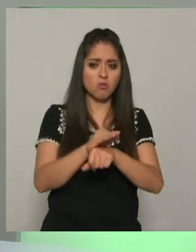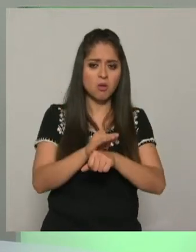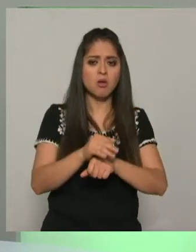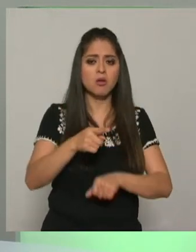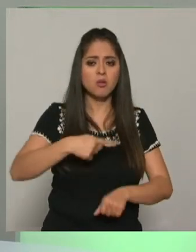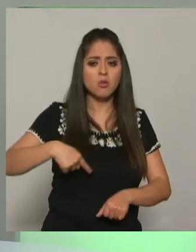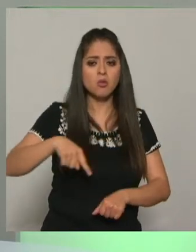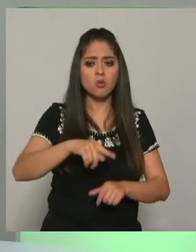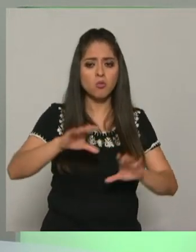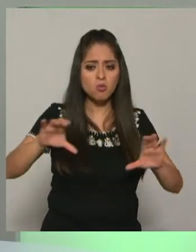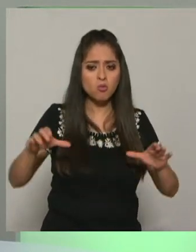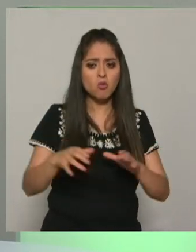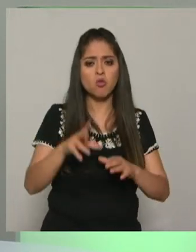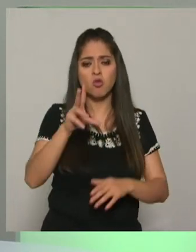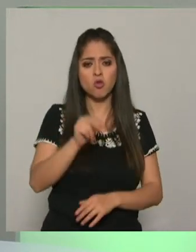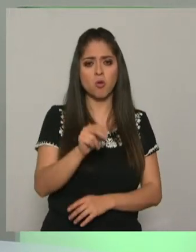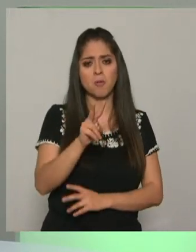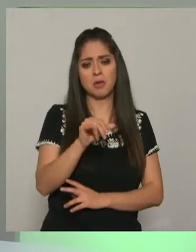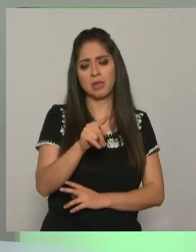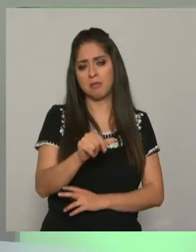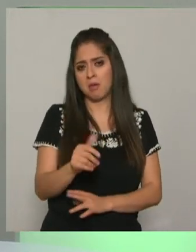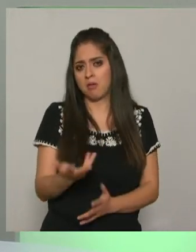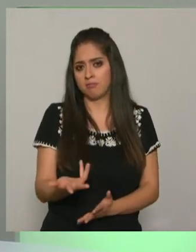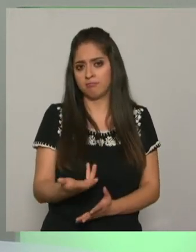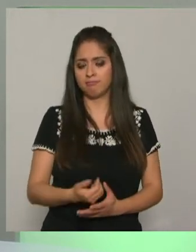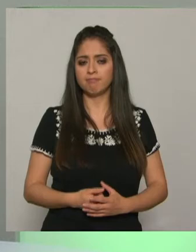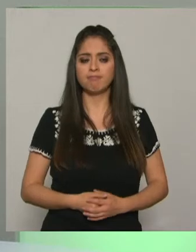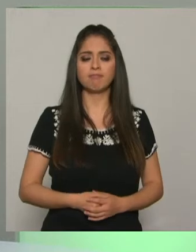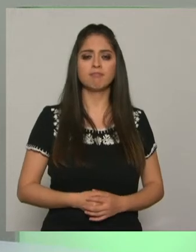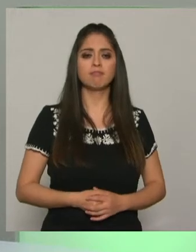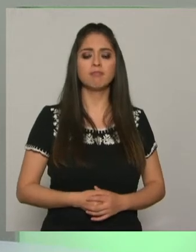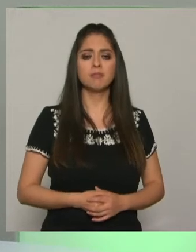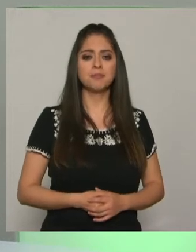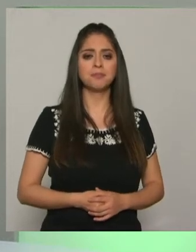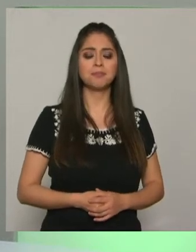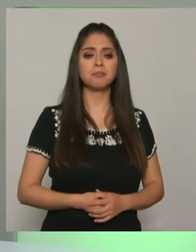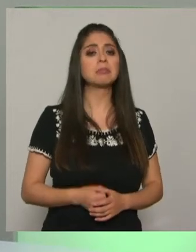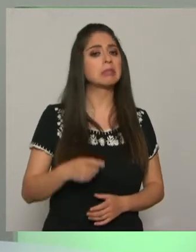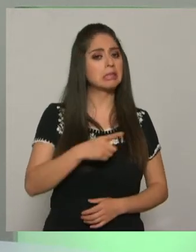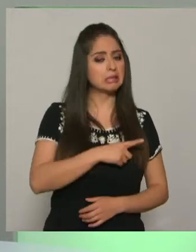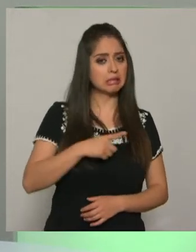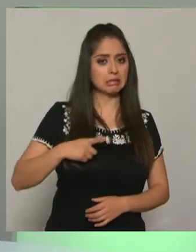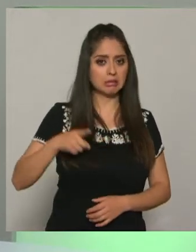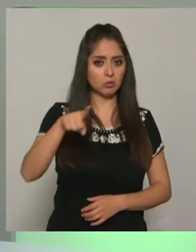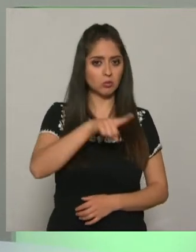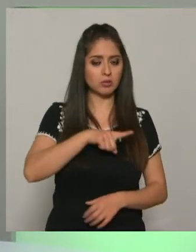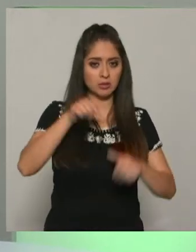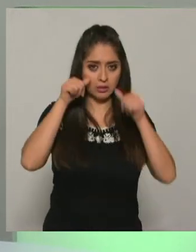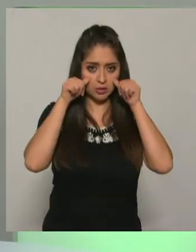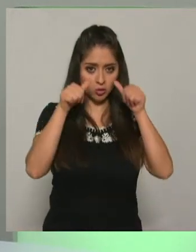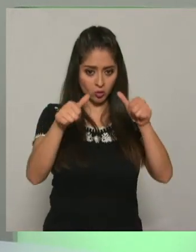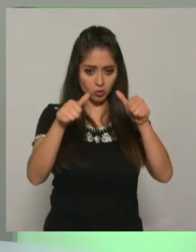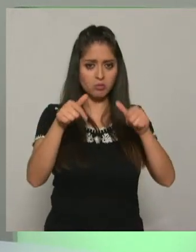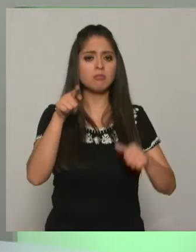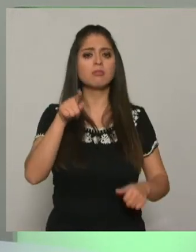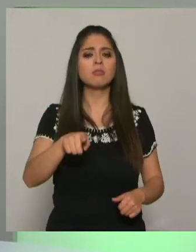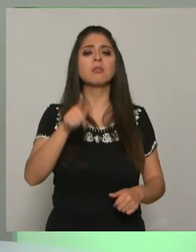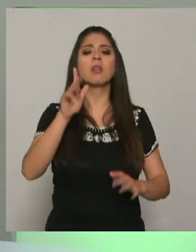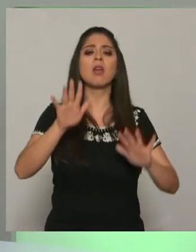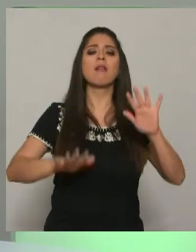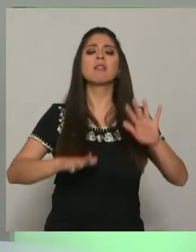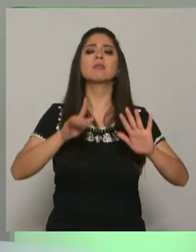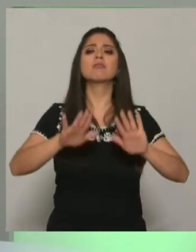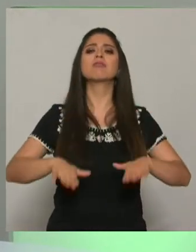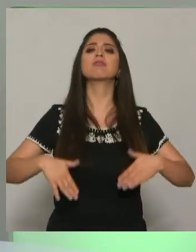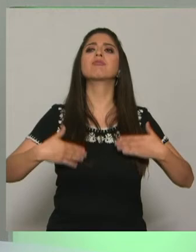que no seamos víctimas. Entonces, mucha atención. Lo que hemos visto y dicho, sales a la